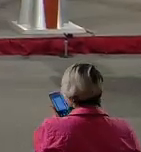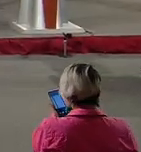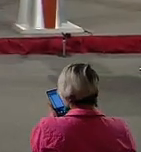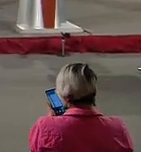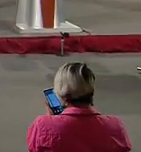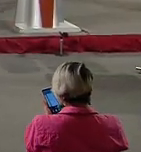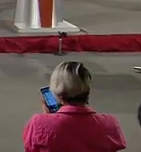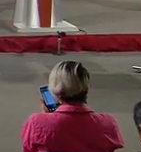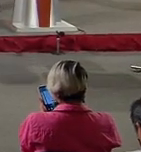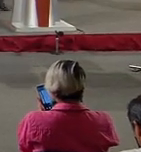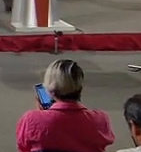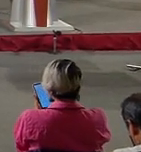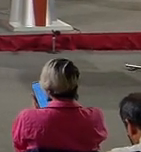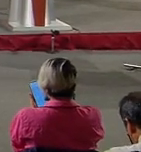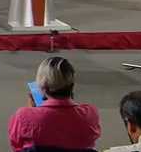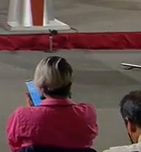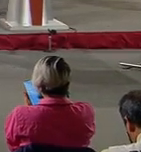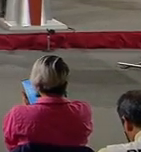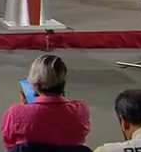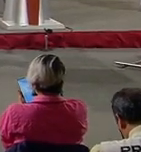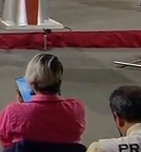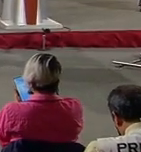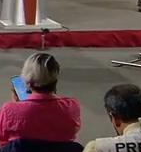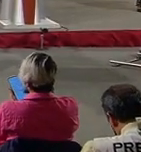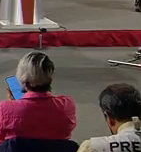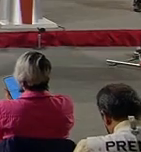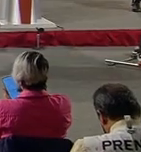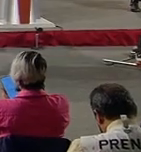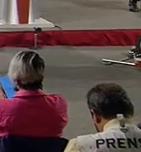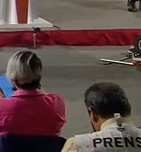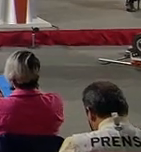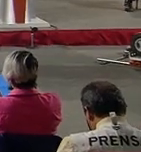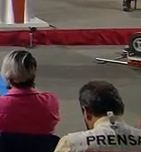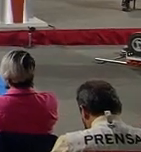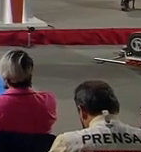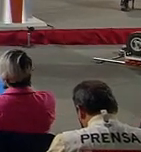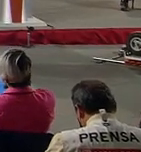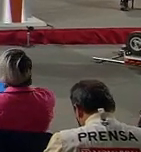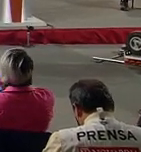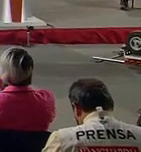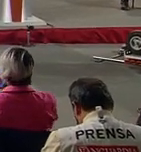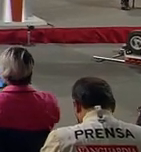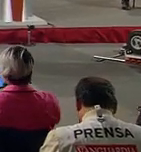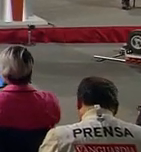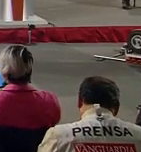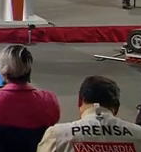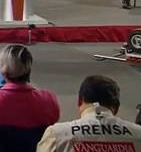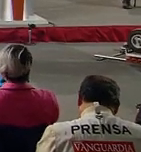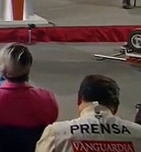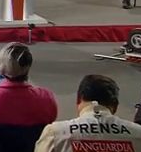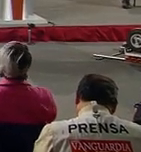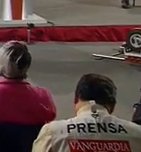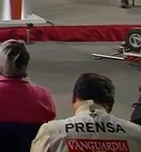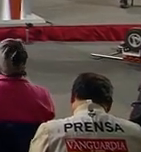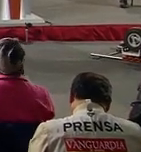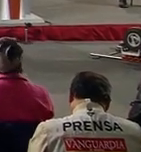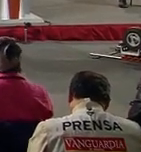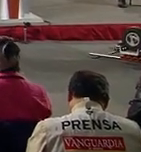Esta es una hora como imposible de cantar. Eugenia León es la única que puede hacerlo. Sí, yo te voy a pedir